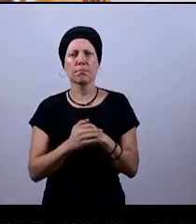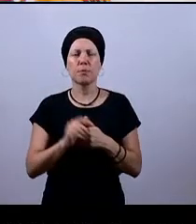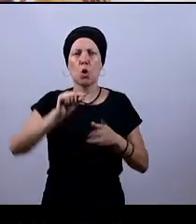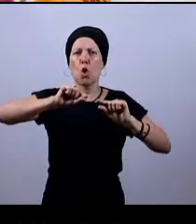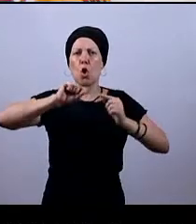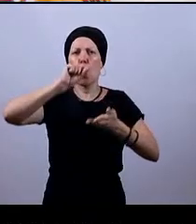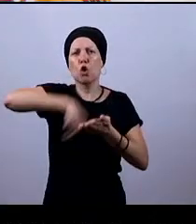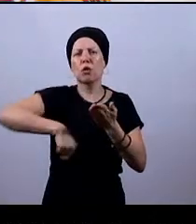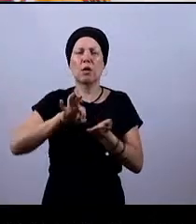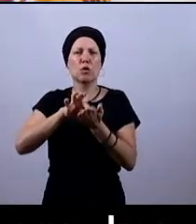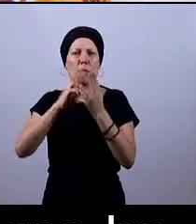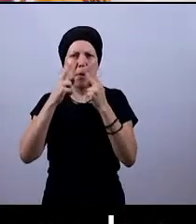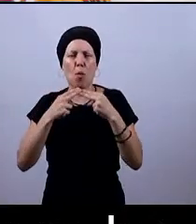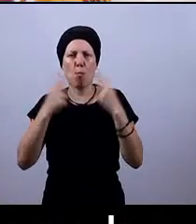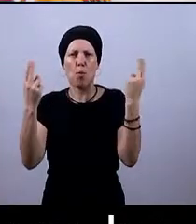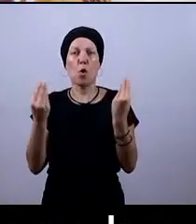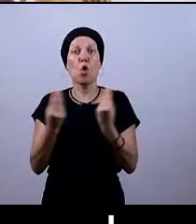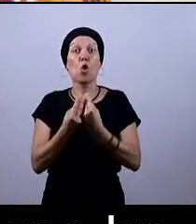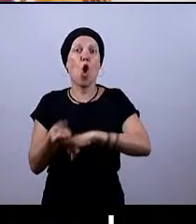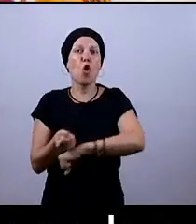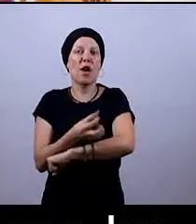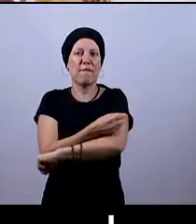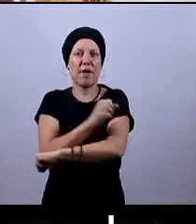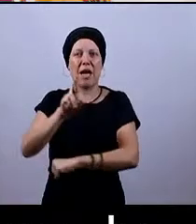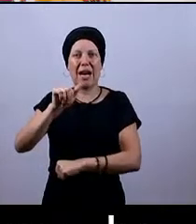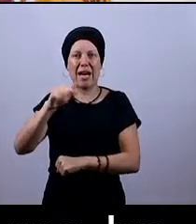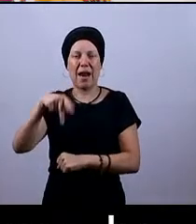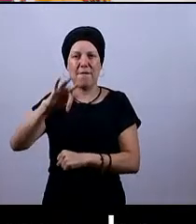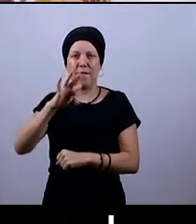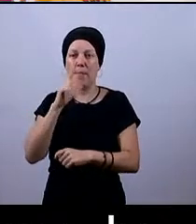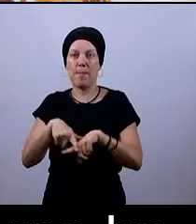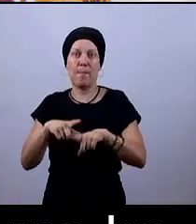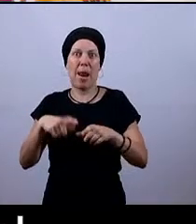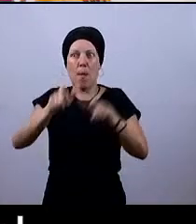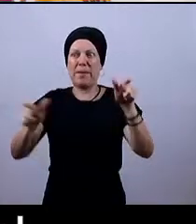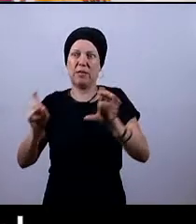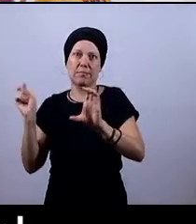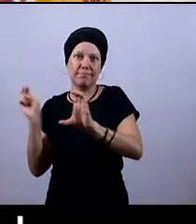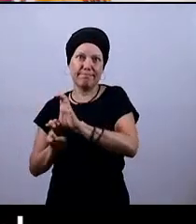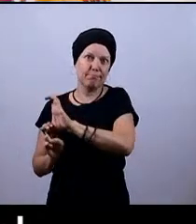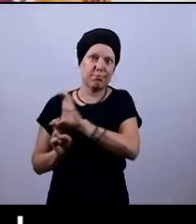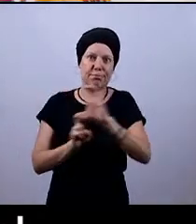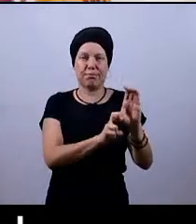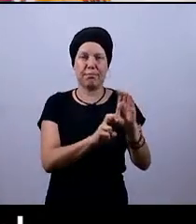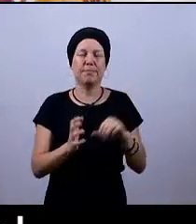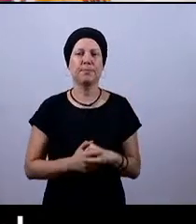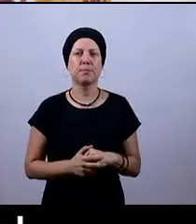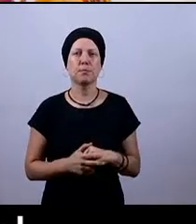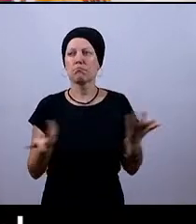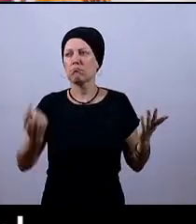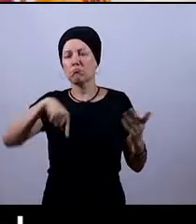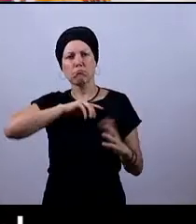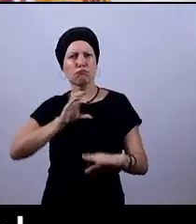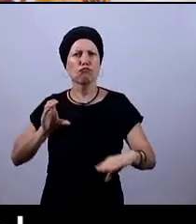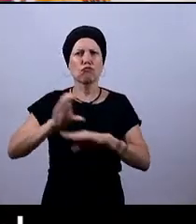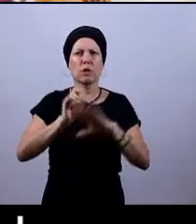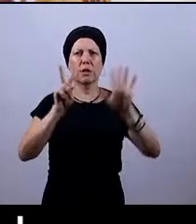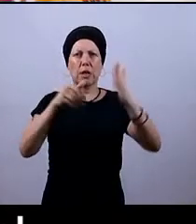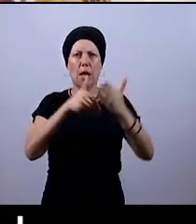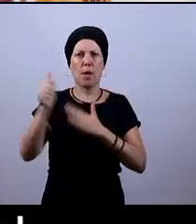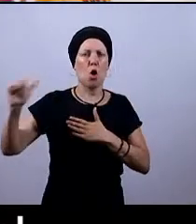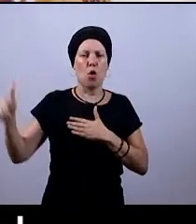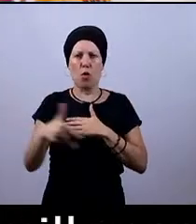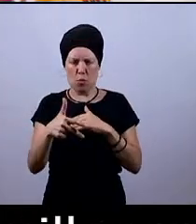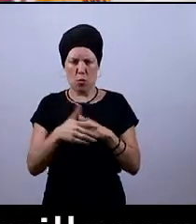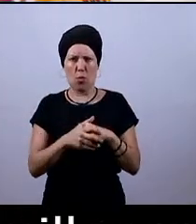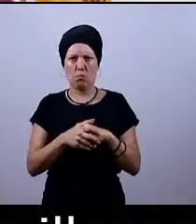de servicio público con Renfe para el transporte de viajeros de media distancia. Vamos a invertir 7 millones de